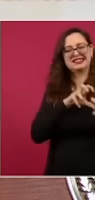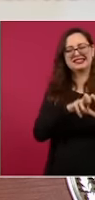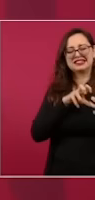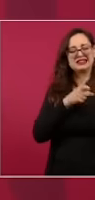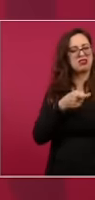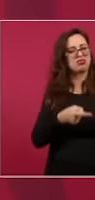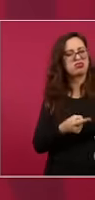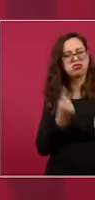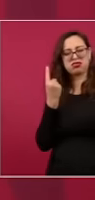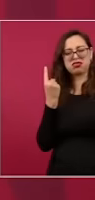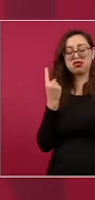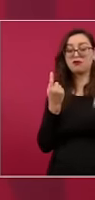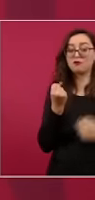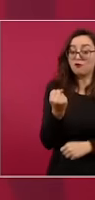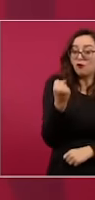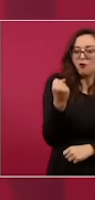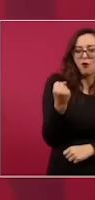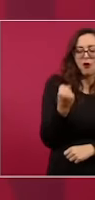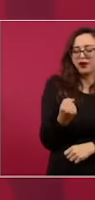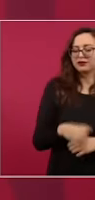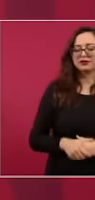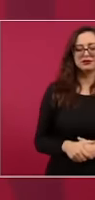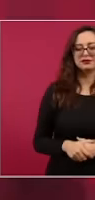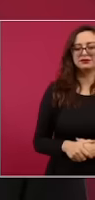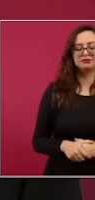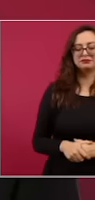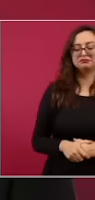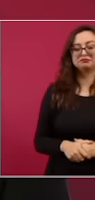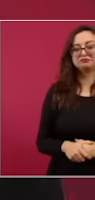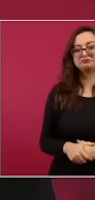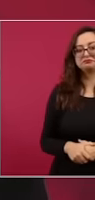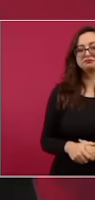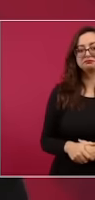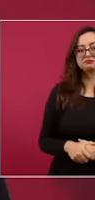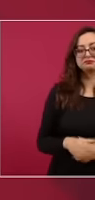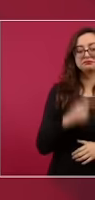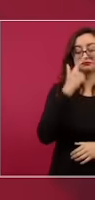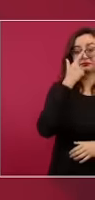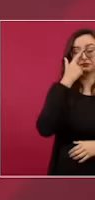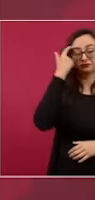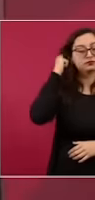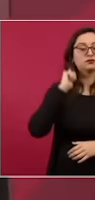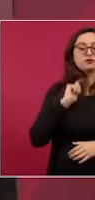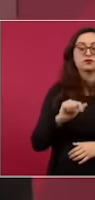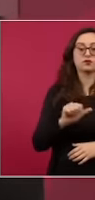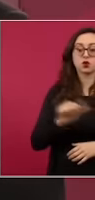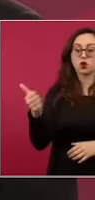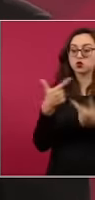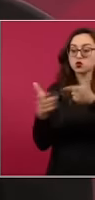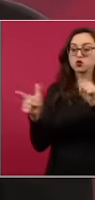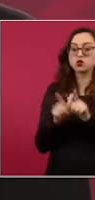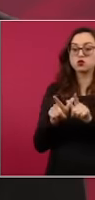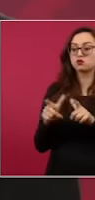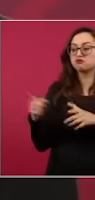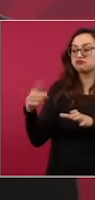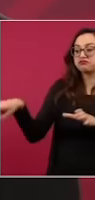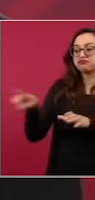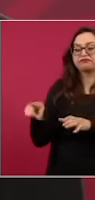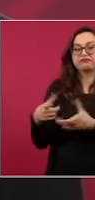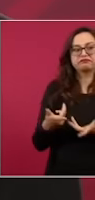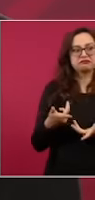confrontación. No aceptaron sus adversarios, sobre todo las élites